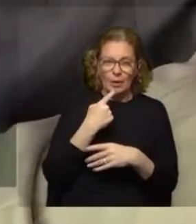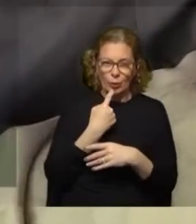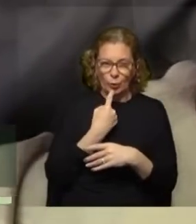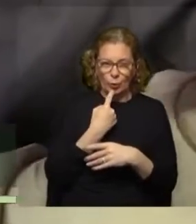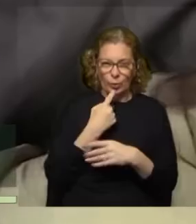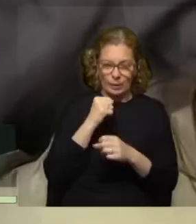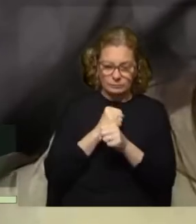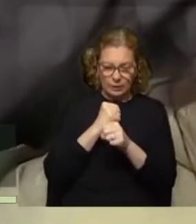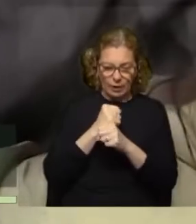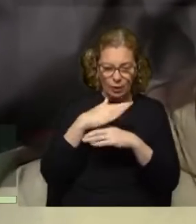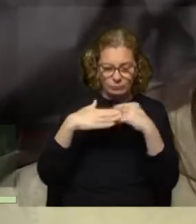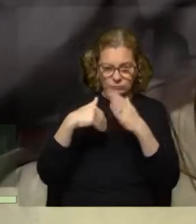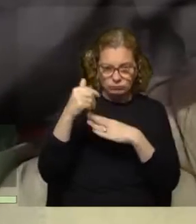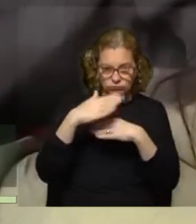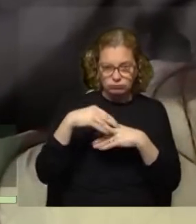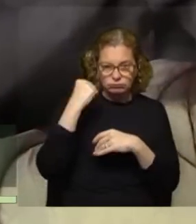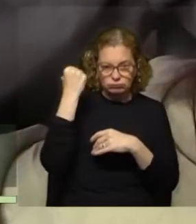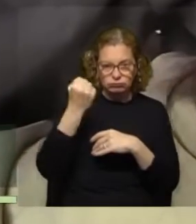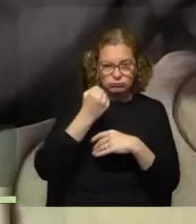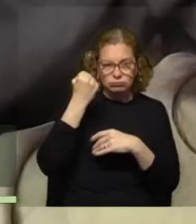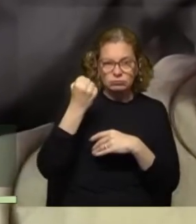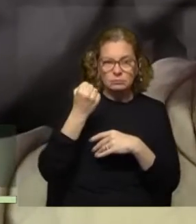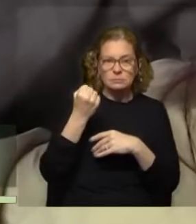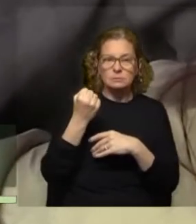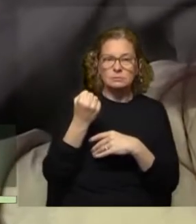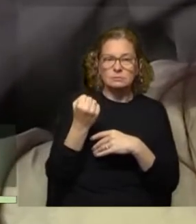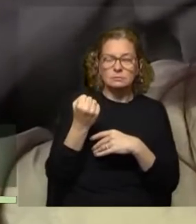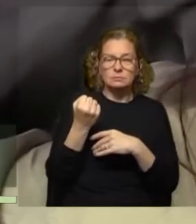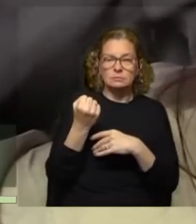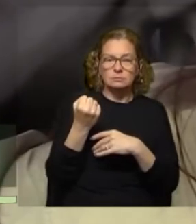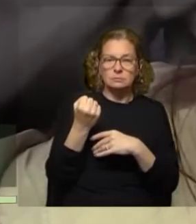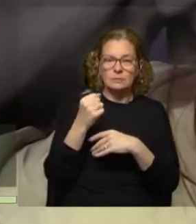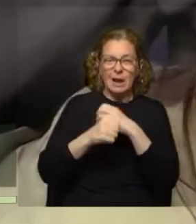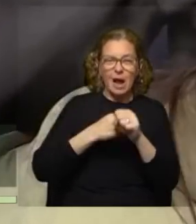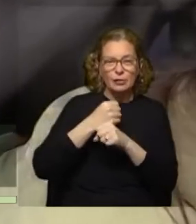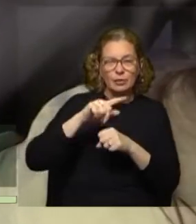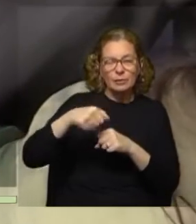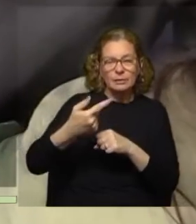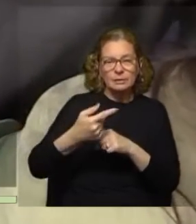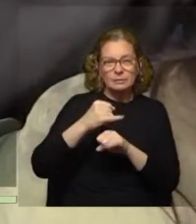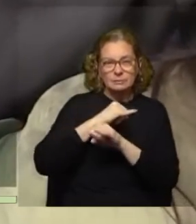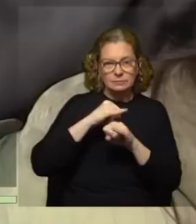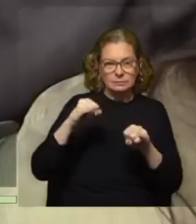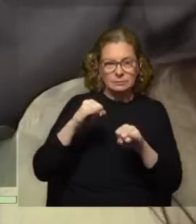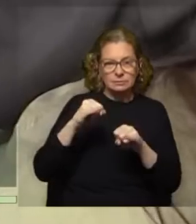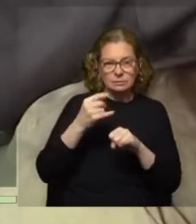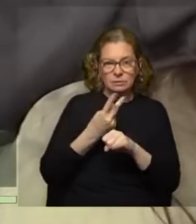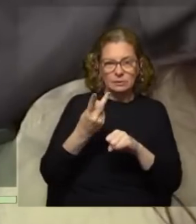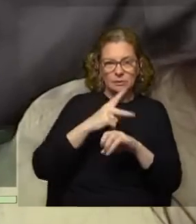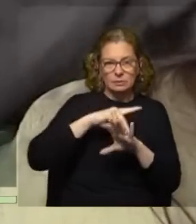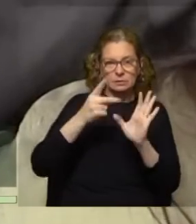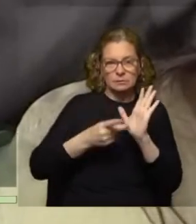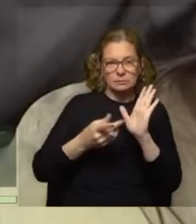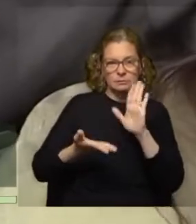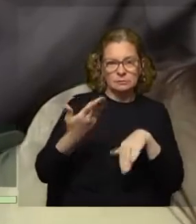en el momento de actividad fuerte importante para el año que viene que vamos a tener la finalización de los dos proyectos más grandes